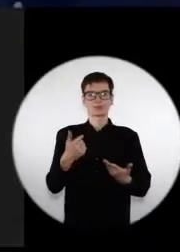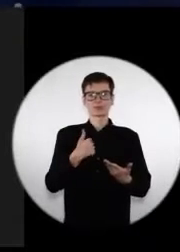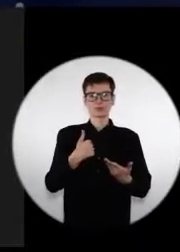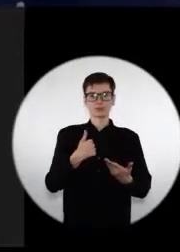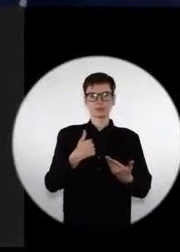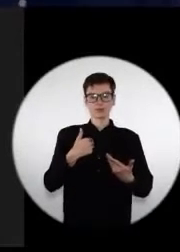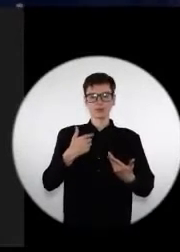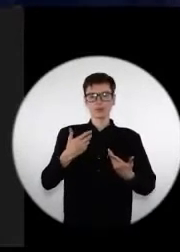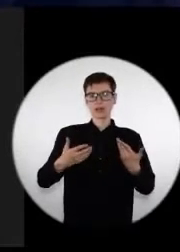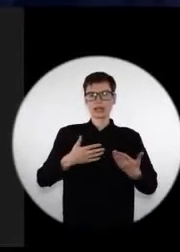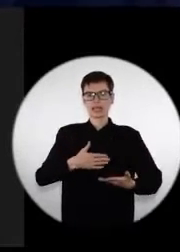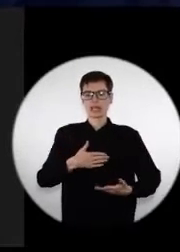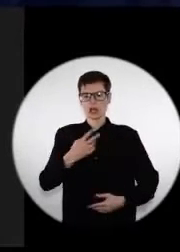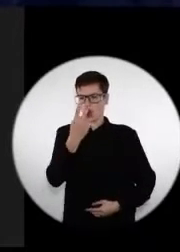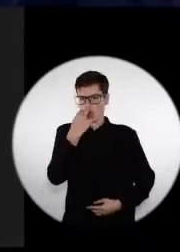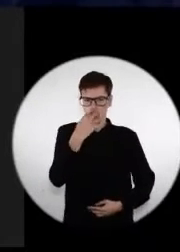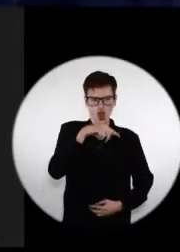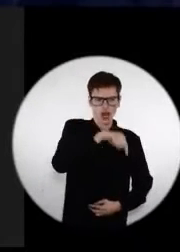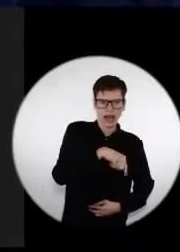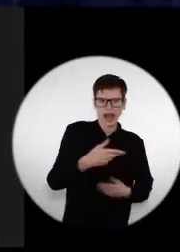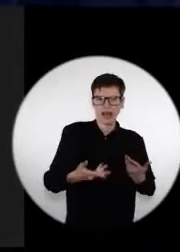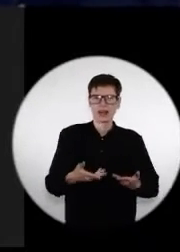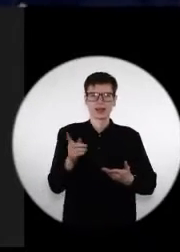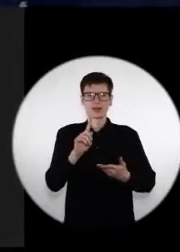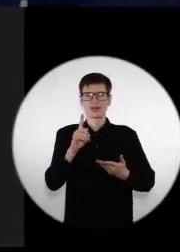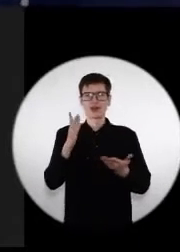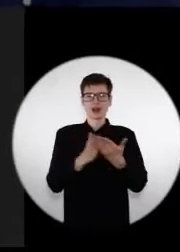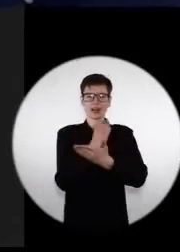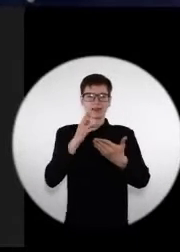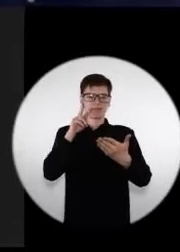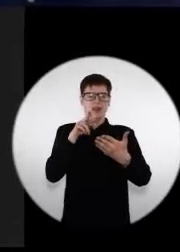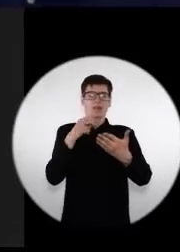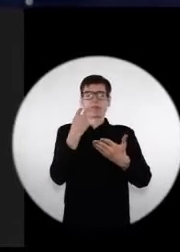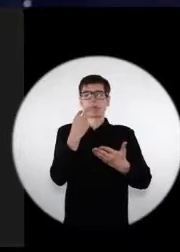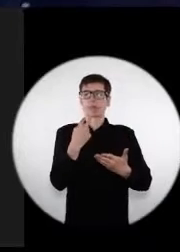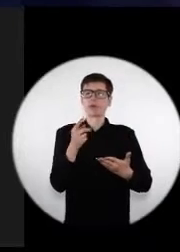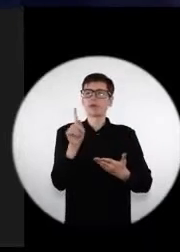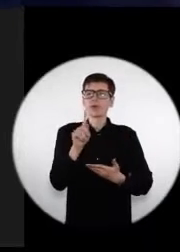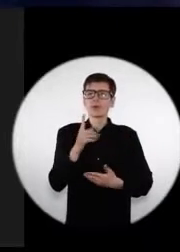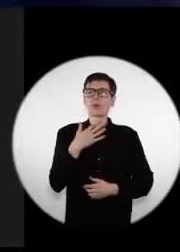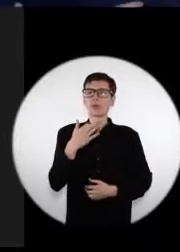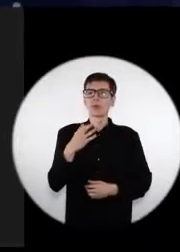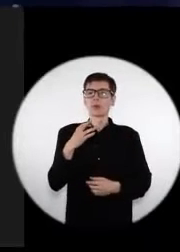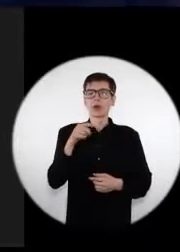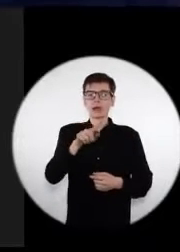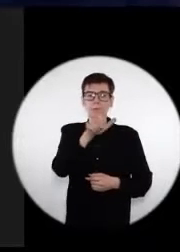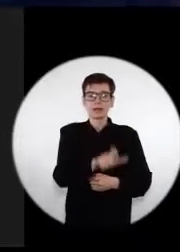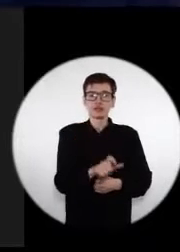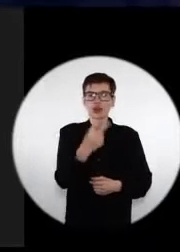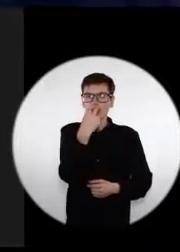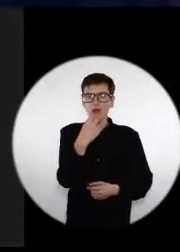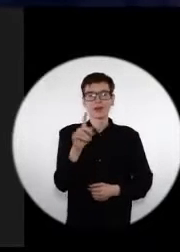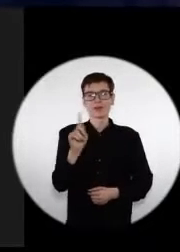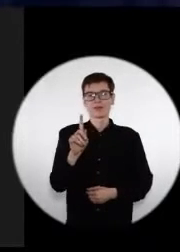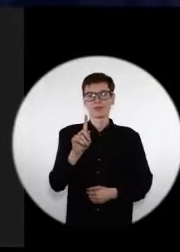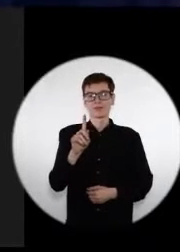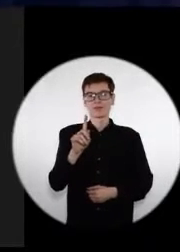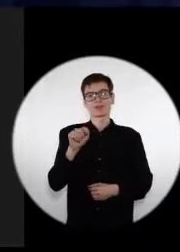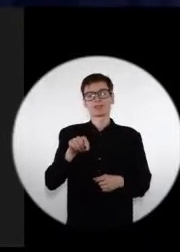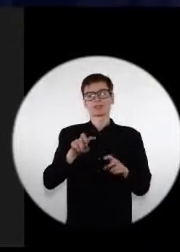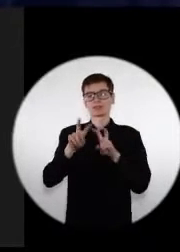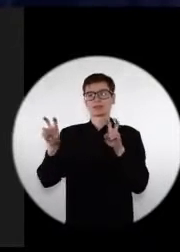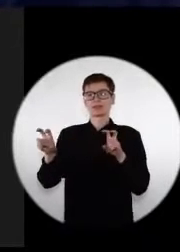imponer el juego de un radioteatro cierto sin sin hacer no no quiero que me hagas los grandes gestos aquí